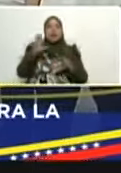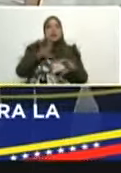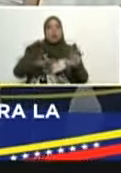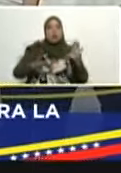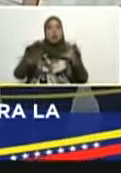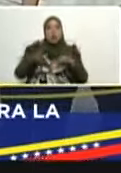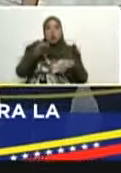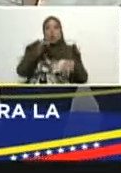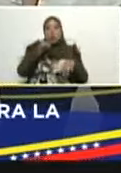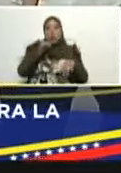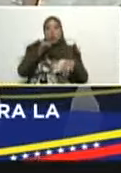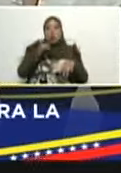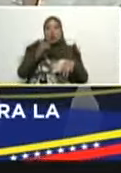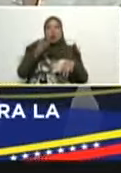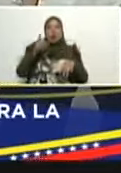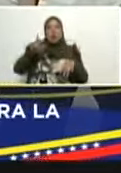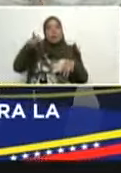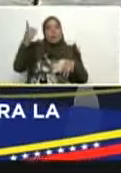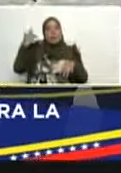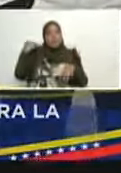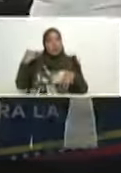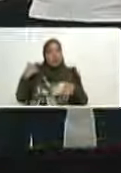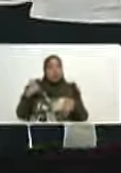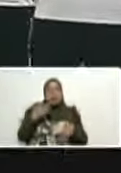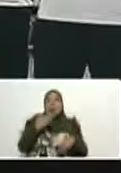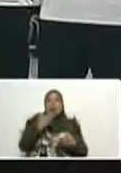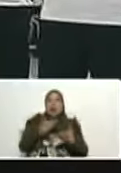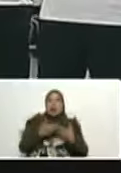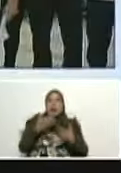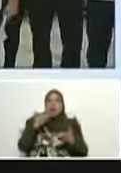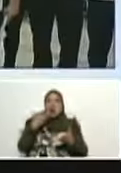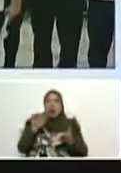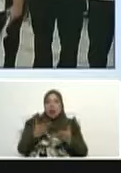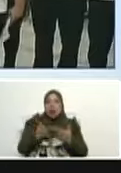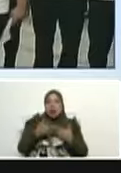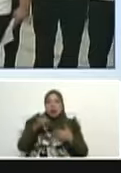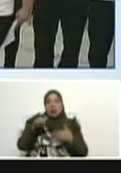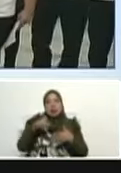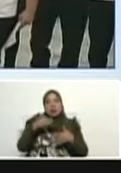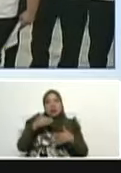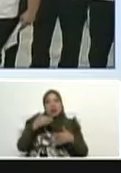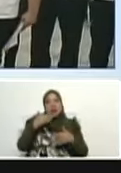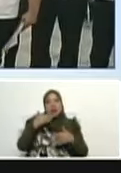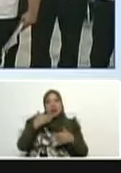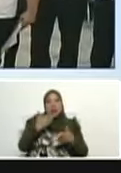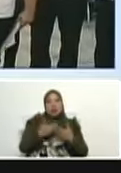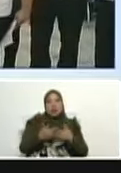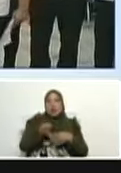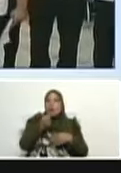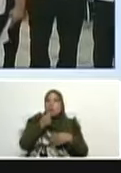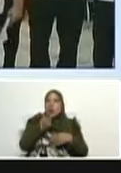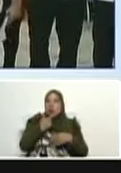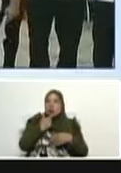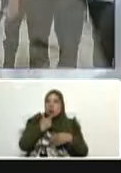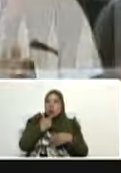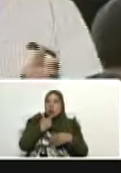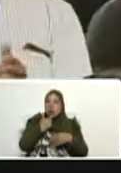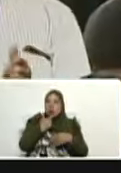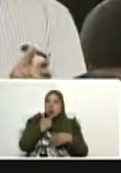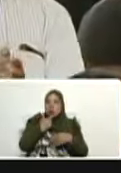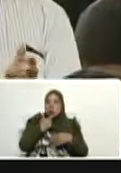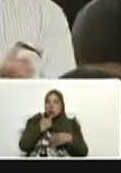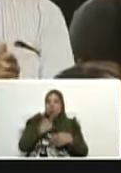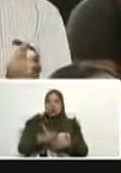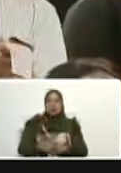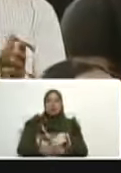Gabriela Jiménez. Adelante, presidente, muy agradecido, Dios le bendiga. Gracias, qué belleza, pues.